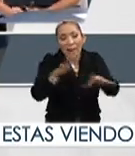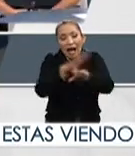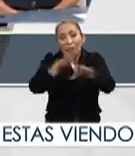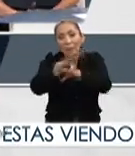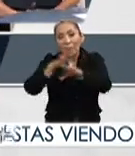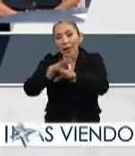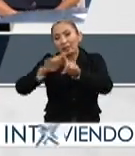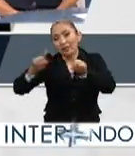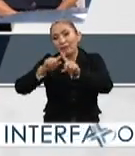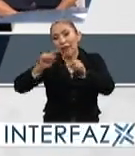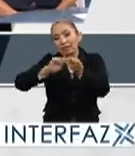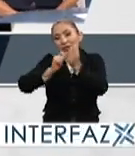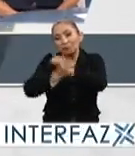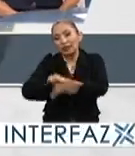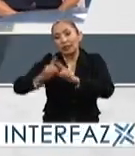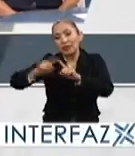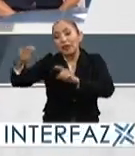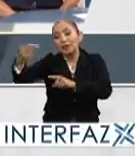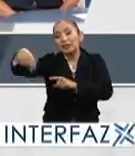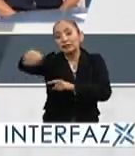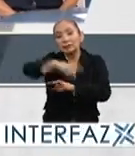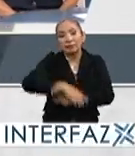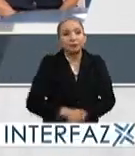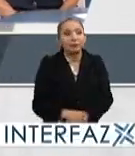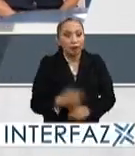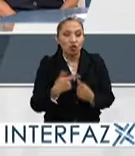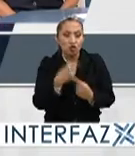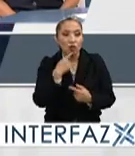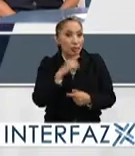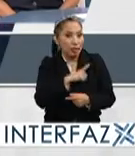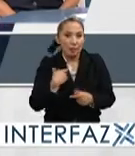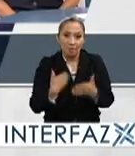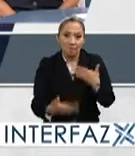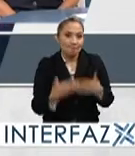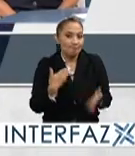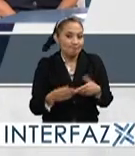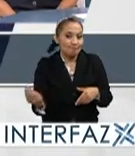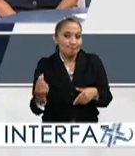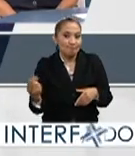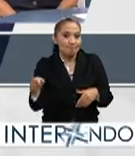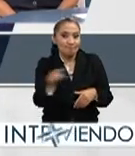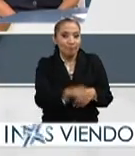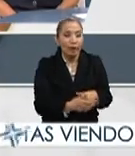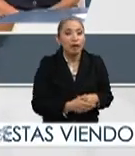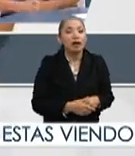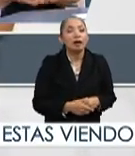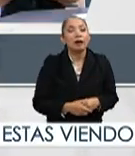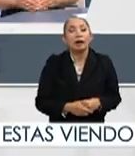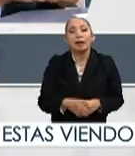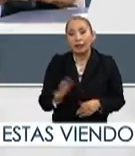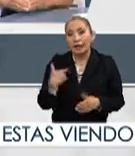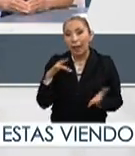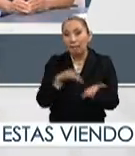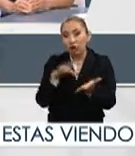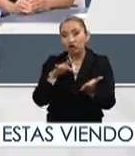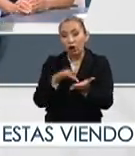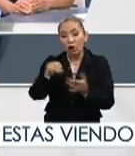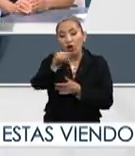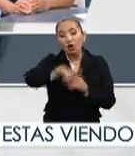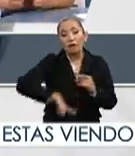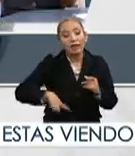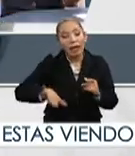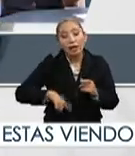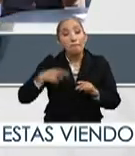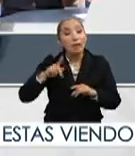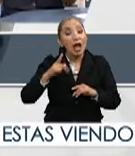a diferentes, respondiendo a las necesidades, ¿no? Entonces también la Cruz Roja tiene que estar de acuerdo a las necesidades y apoyar a los poderes